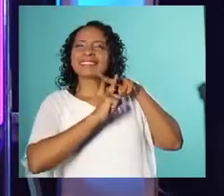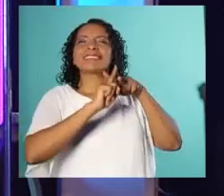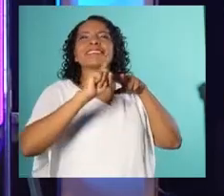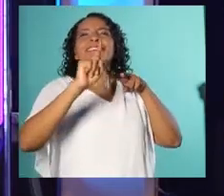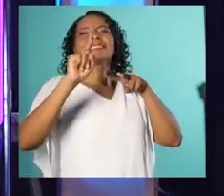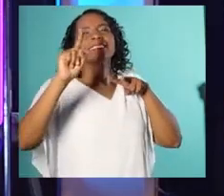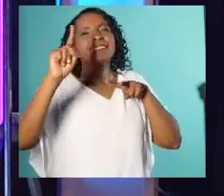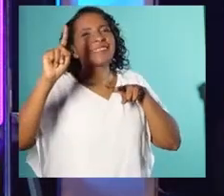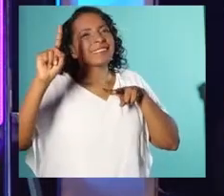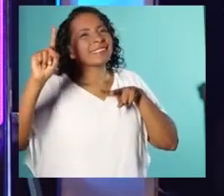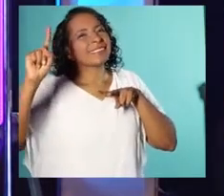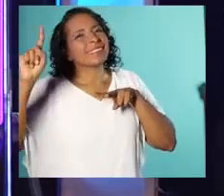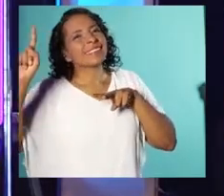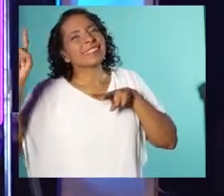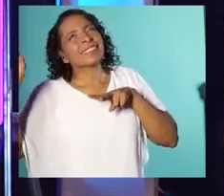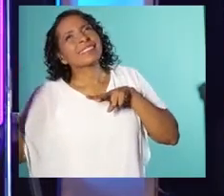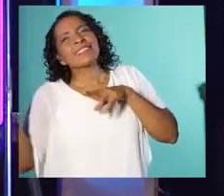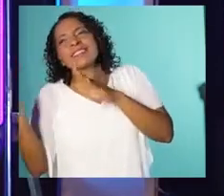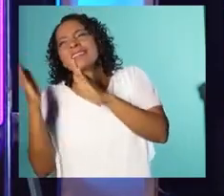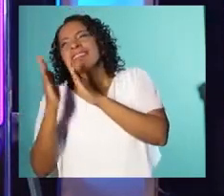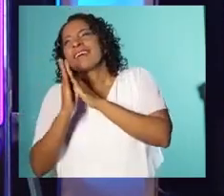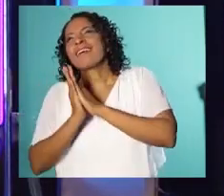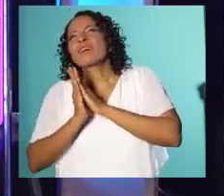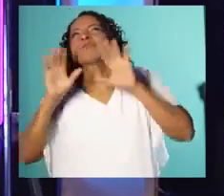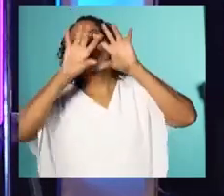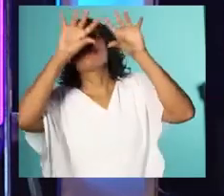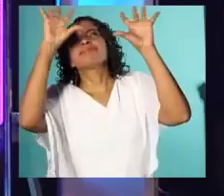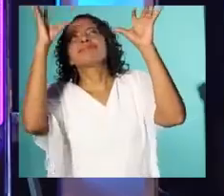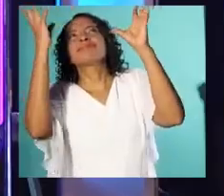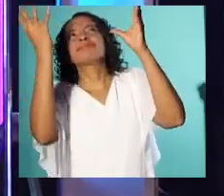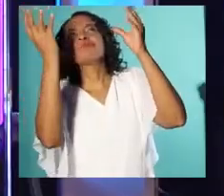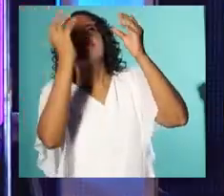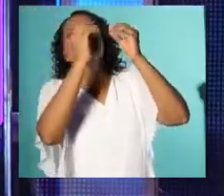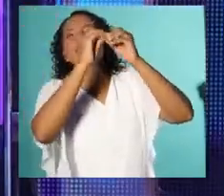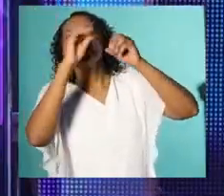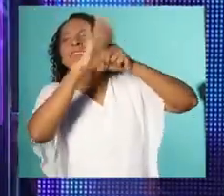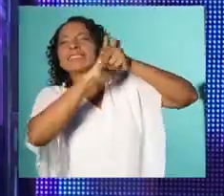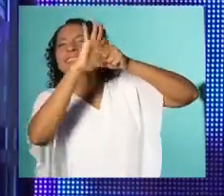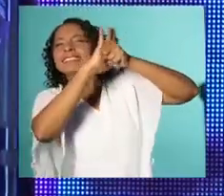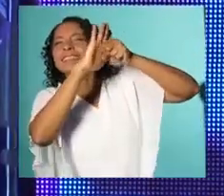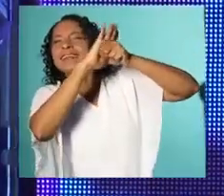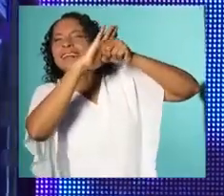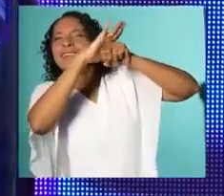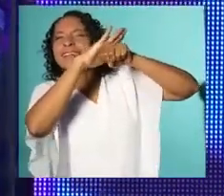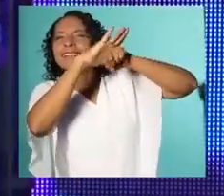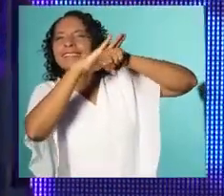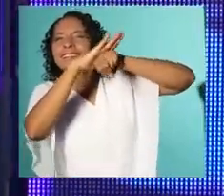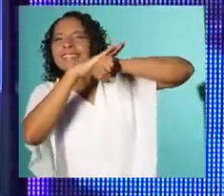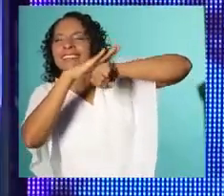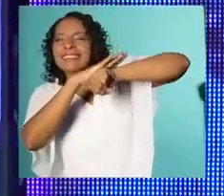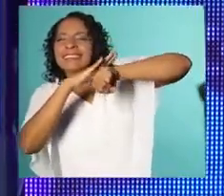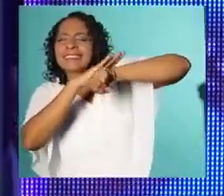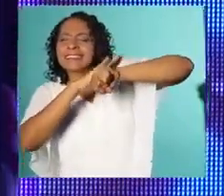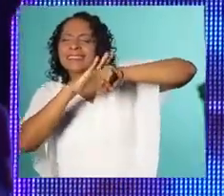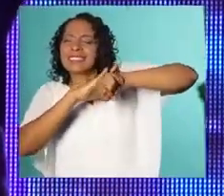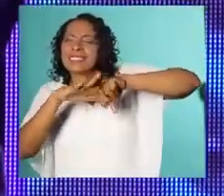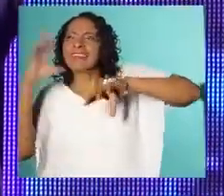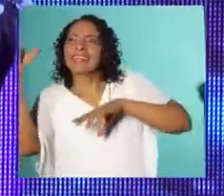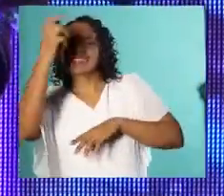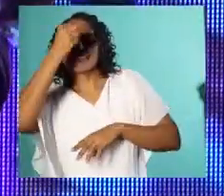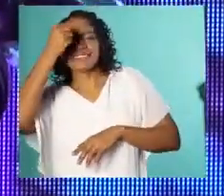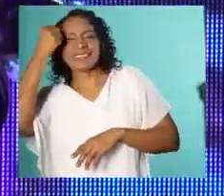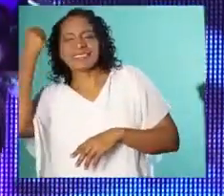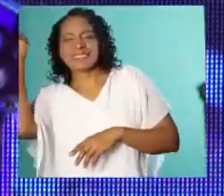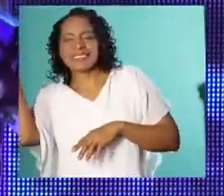Conseguirme un meteorito y pulirlo a pulmón para lograr un bello anillo en